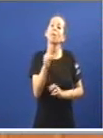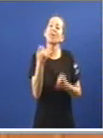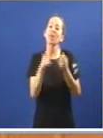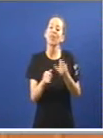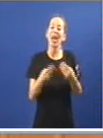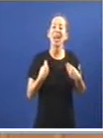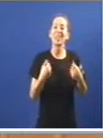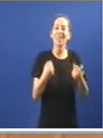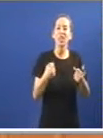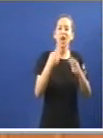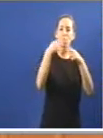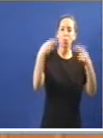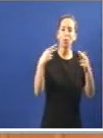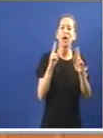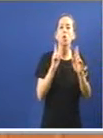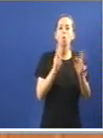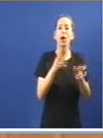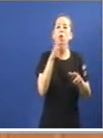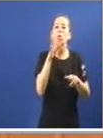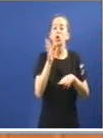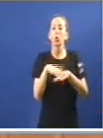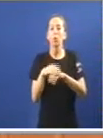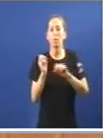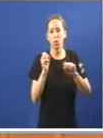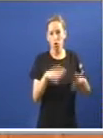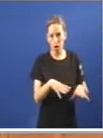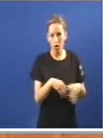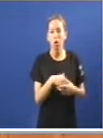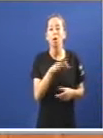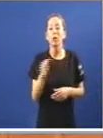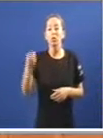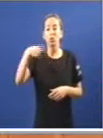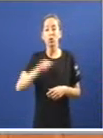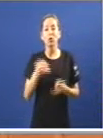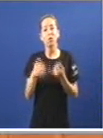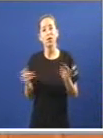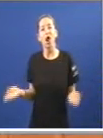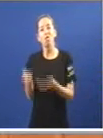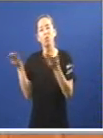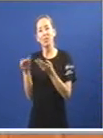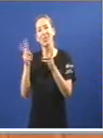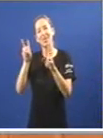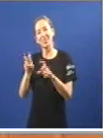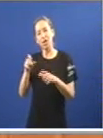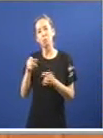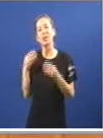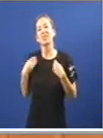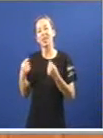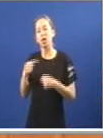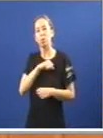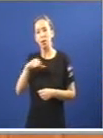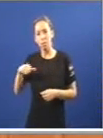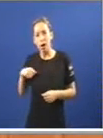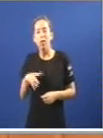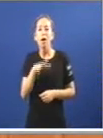pública mientras vos te des incrementan orzamento para privada y mentes trasladan la totalidad de inteligencia de innovación